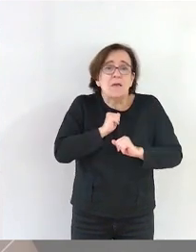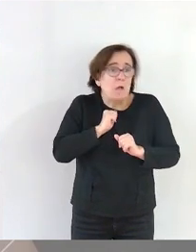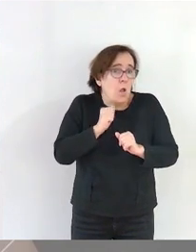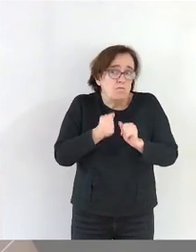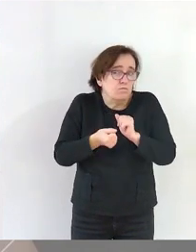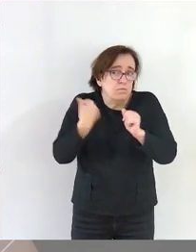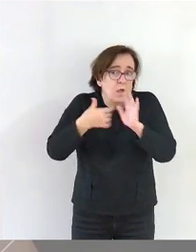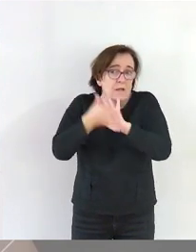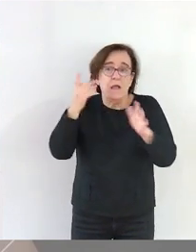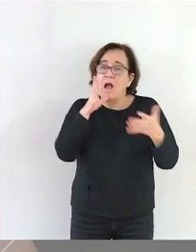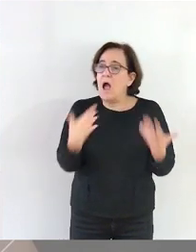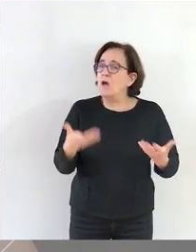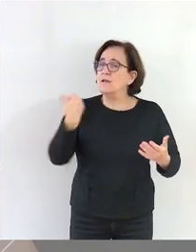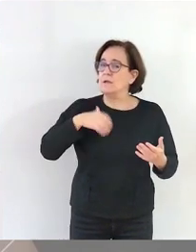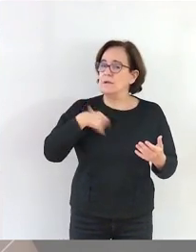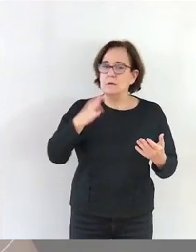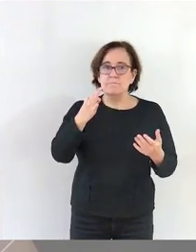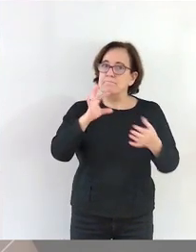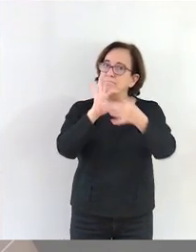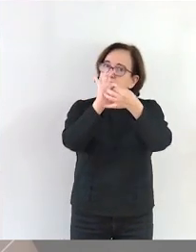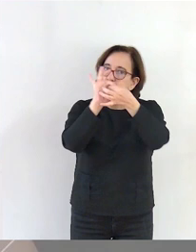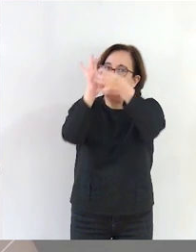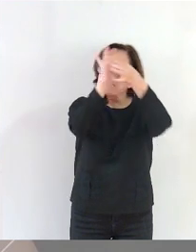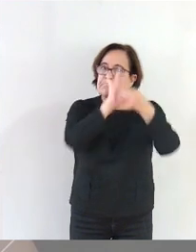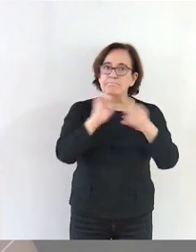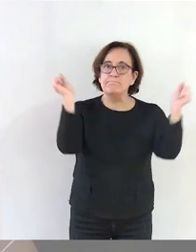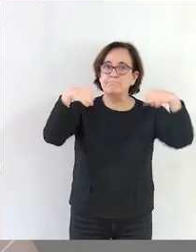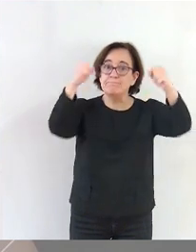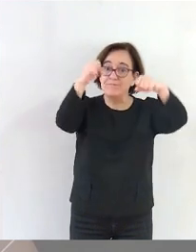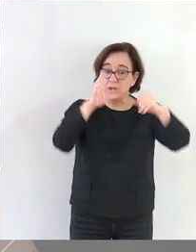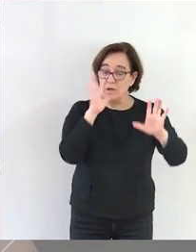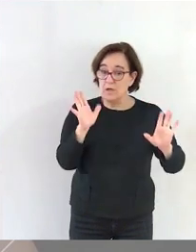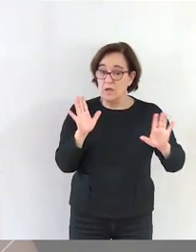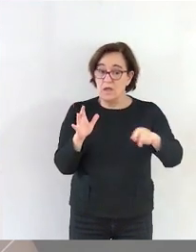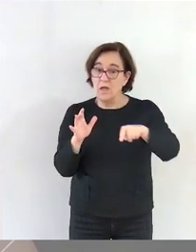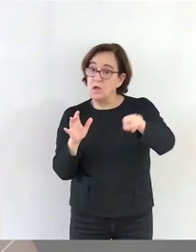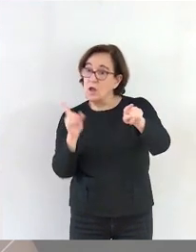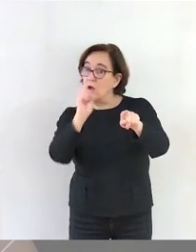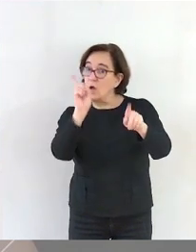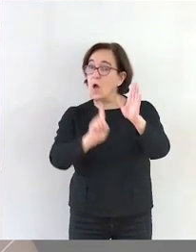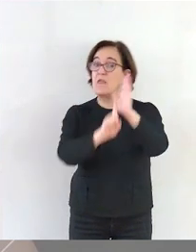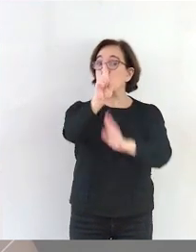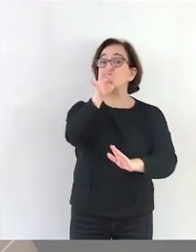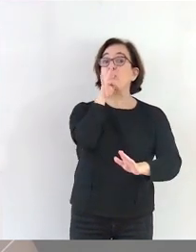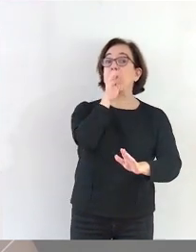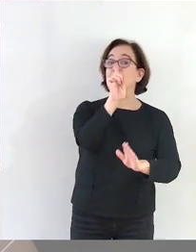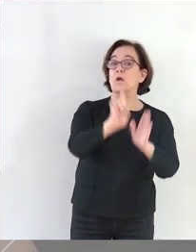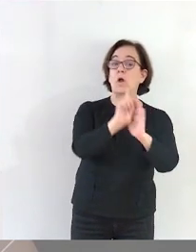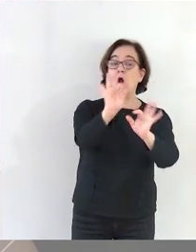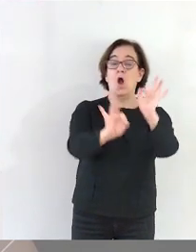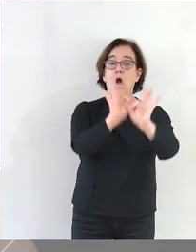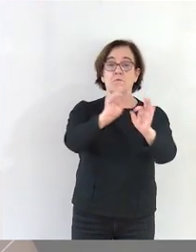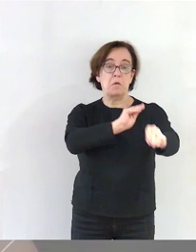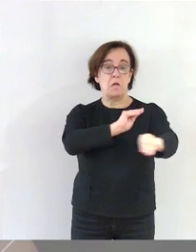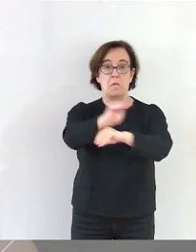Entonces ahora ya tenemos que llevar de la mano a todo el mundo porque si dejas que aquellos que no se han desarrollado digamos organizan sus